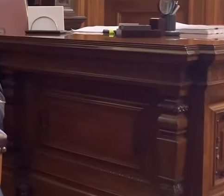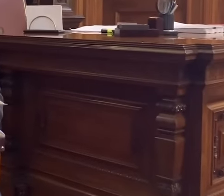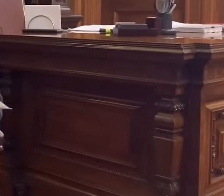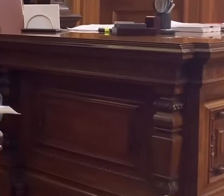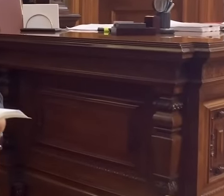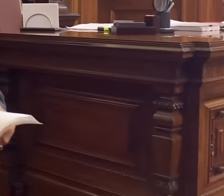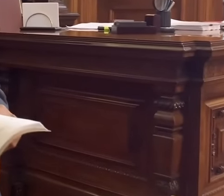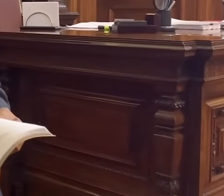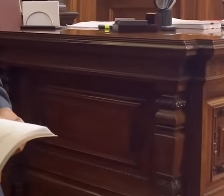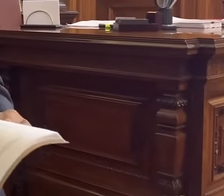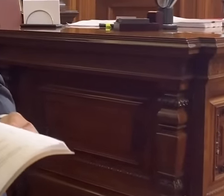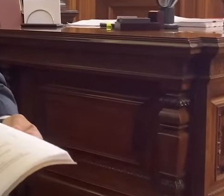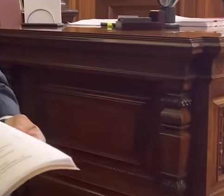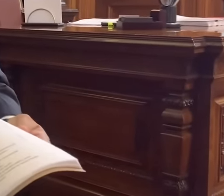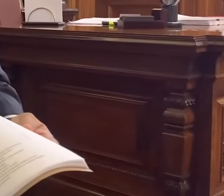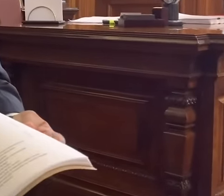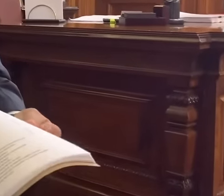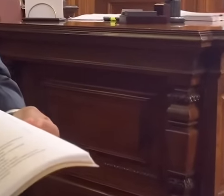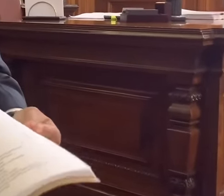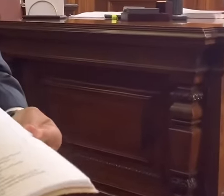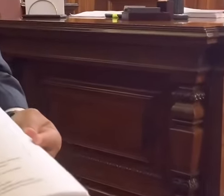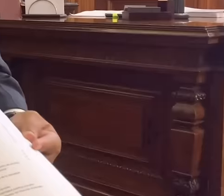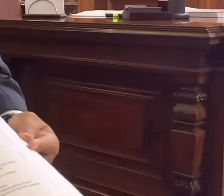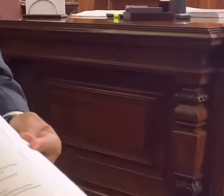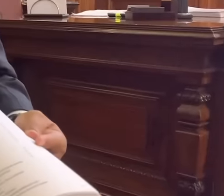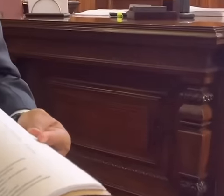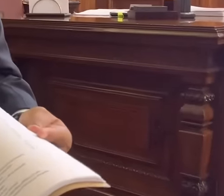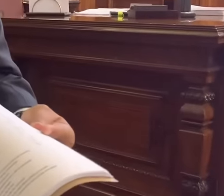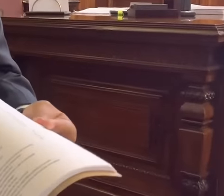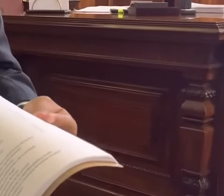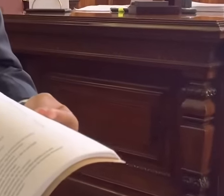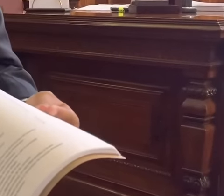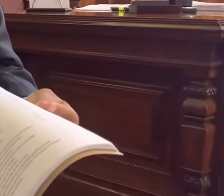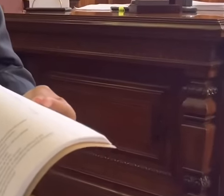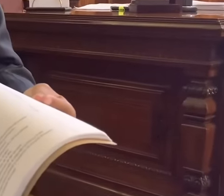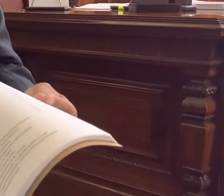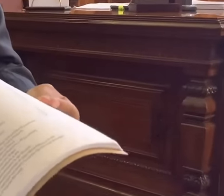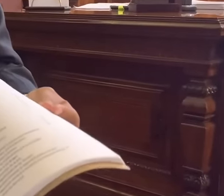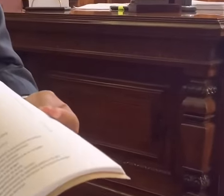proyectos ferroviarios por todos los rincones de México.